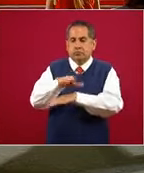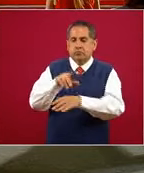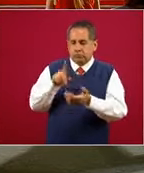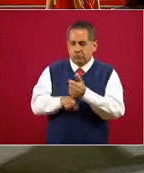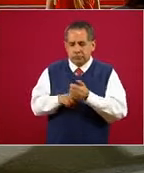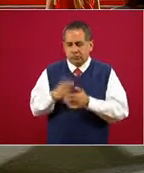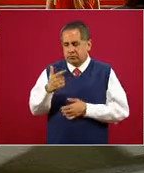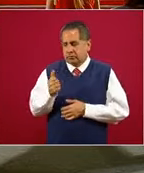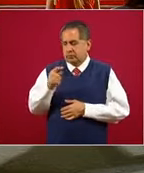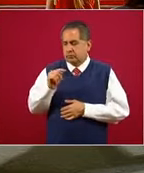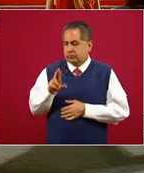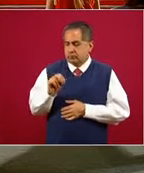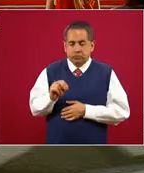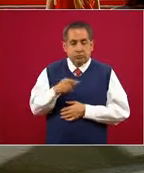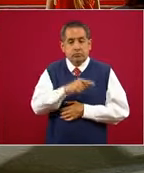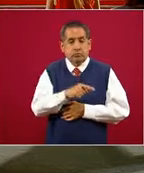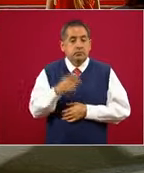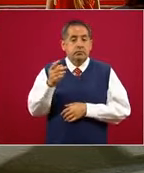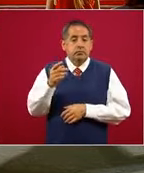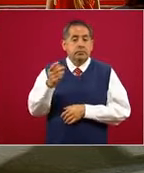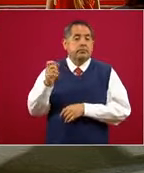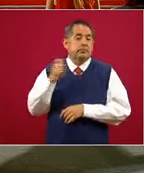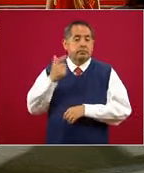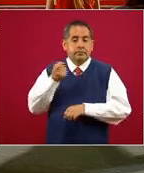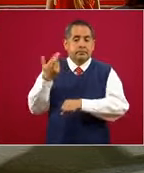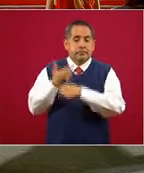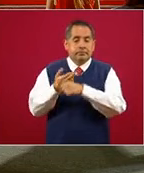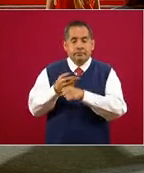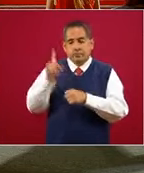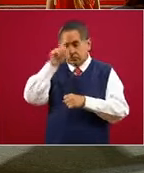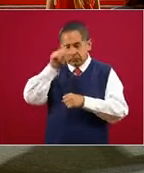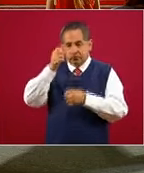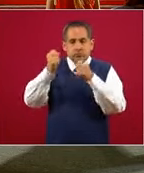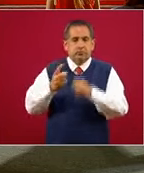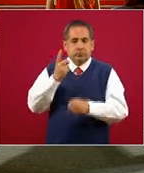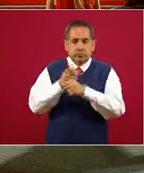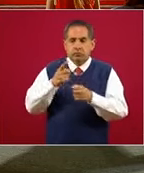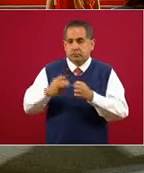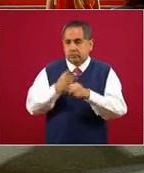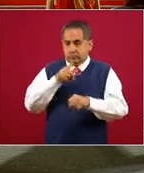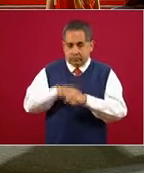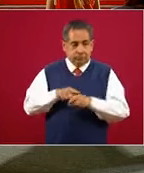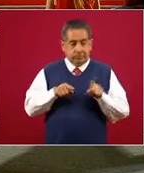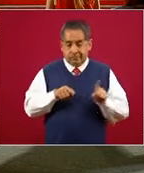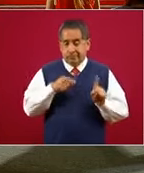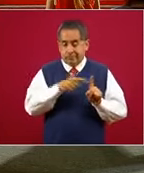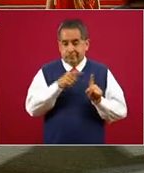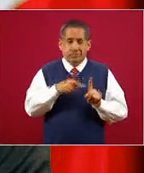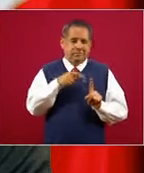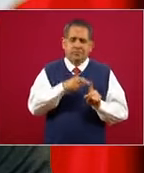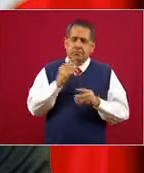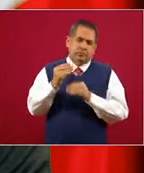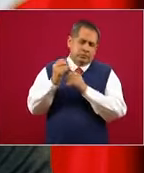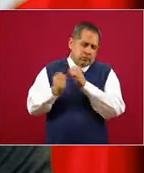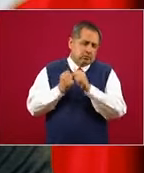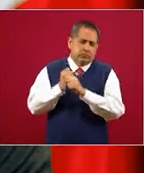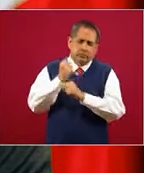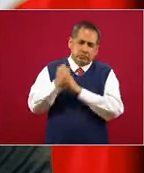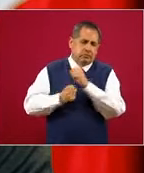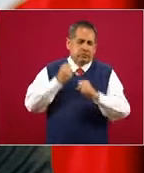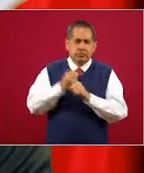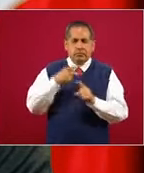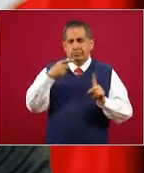Gastroenterología. Fue secretario del Consejo de Salubridad General y ha sido por muchos años uno de